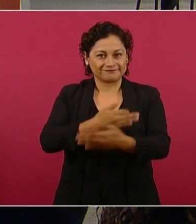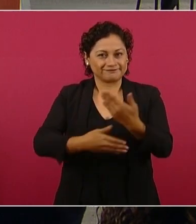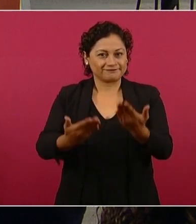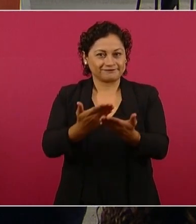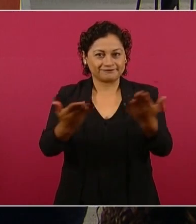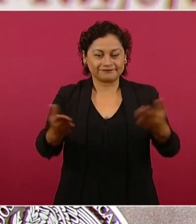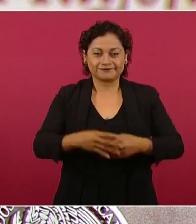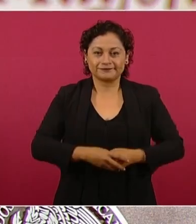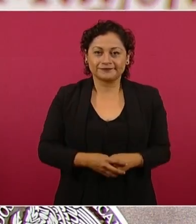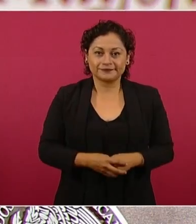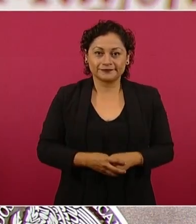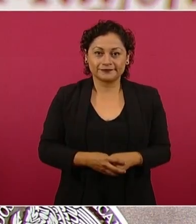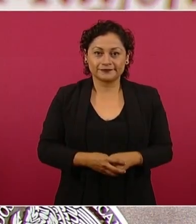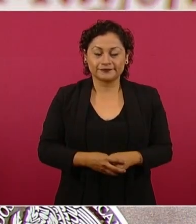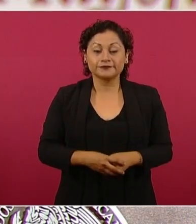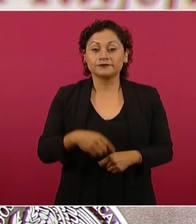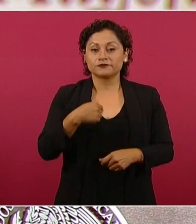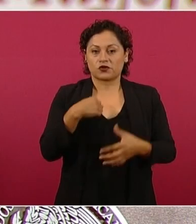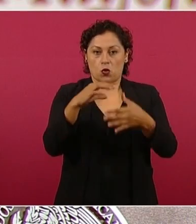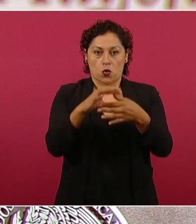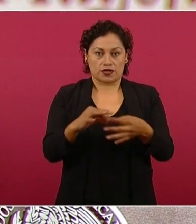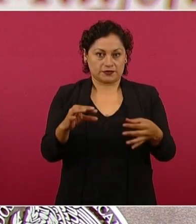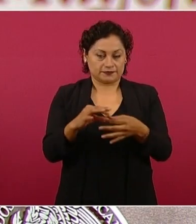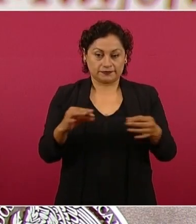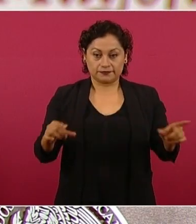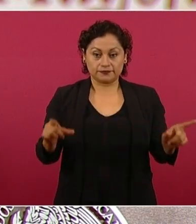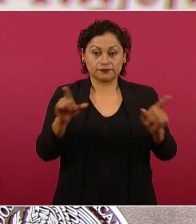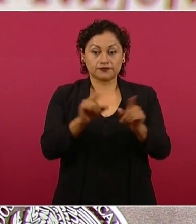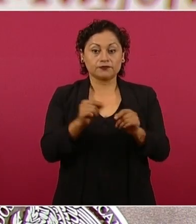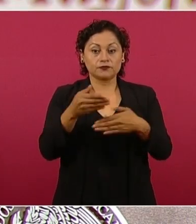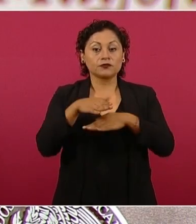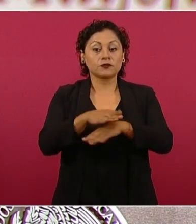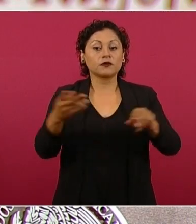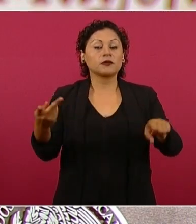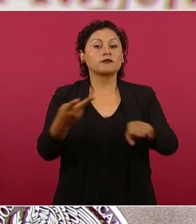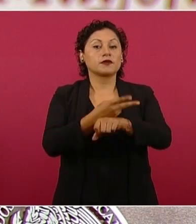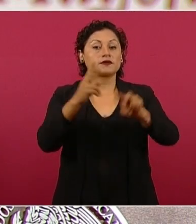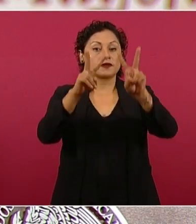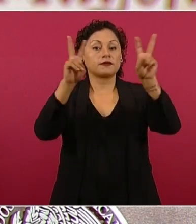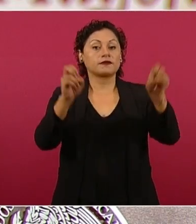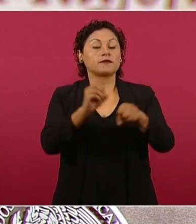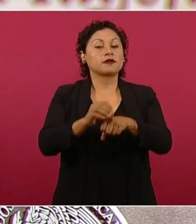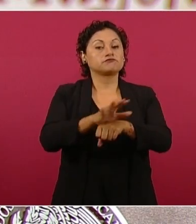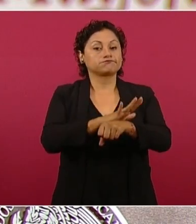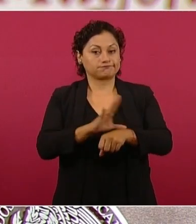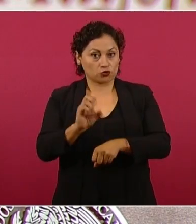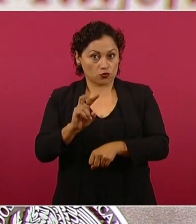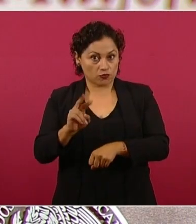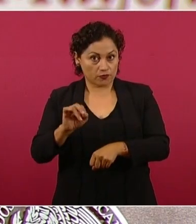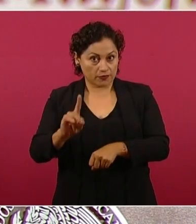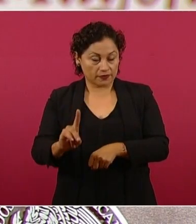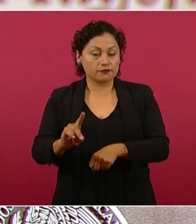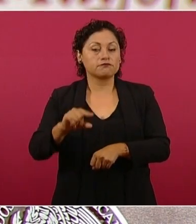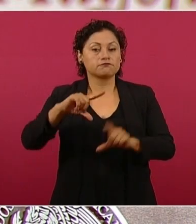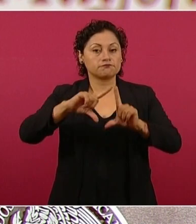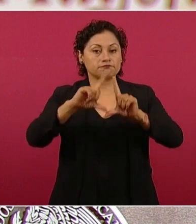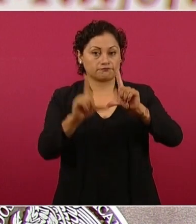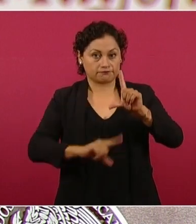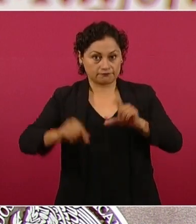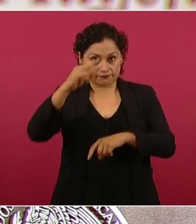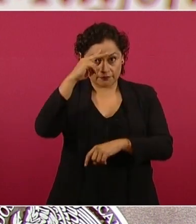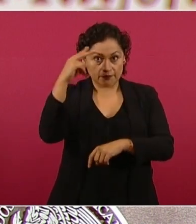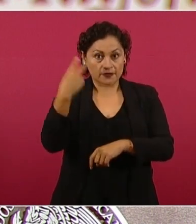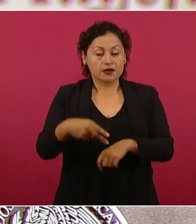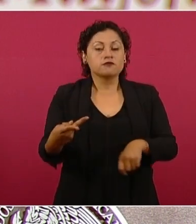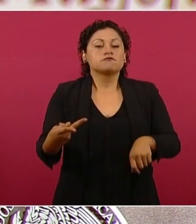todos. Comento brevemente sobre la situación de la pandemia de COVID en México. Lo que hemos ido identificando durante